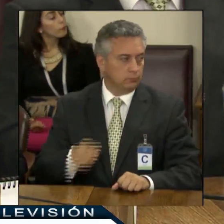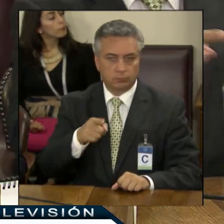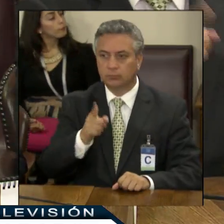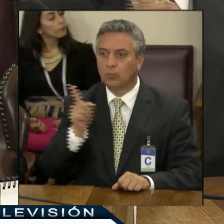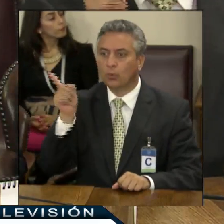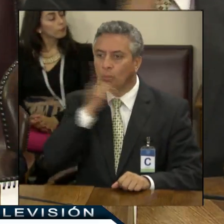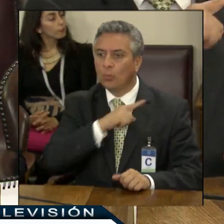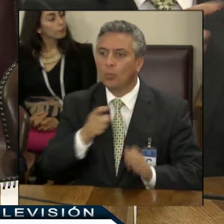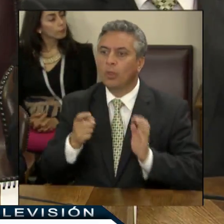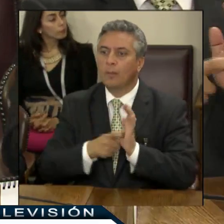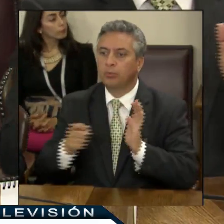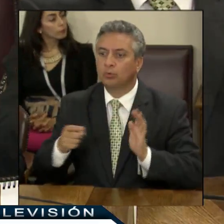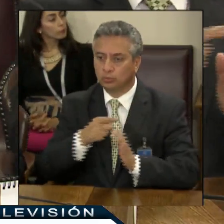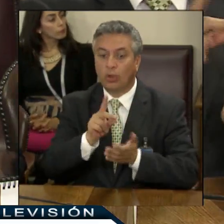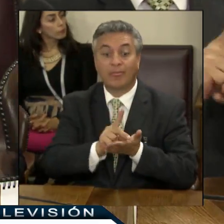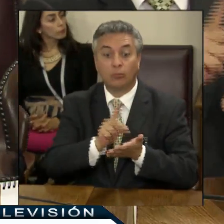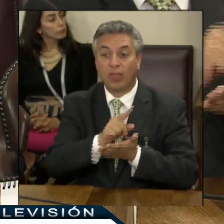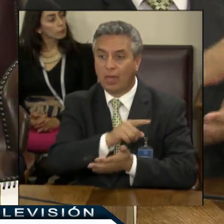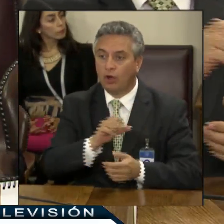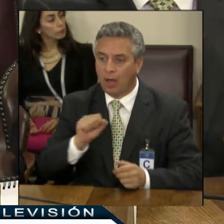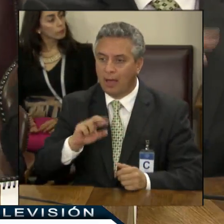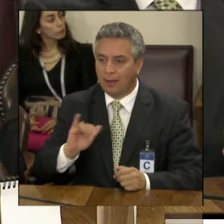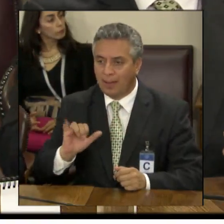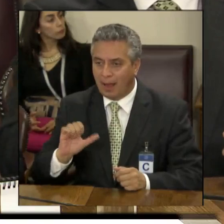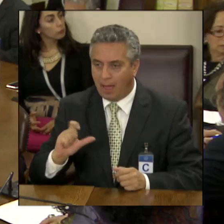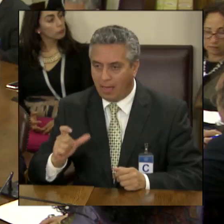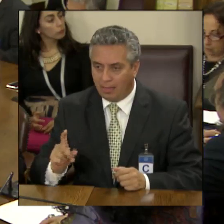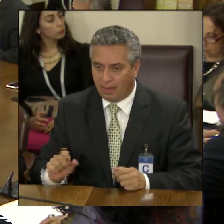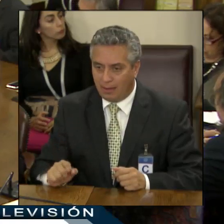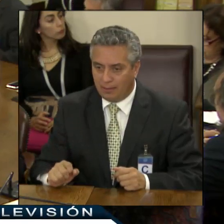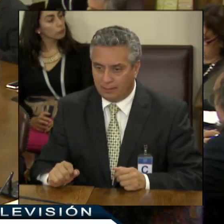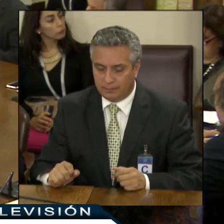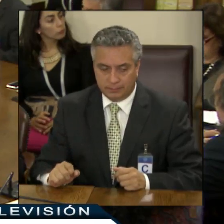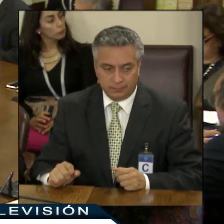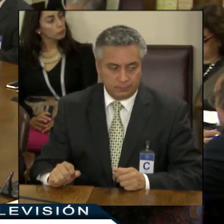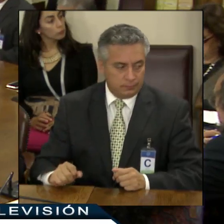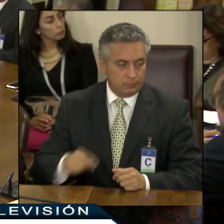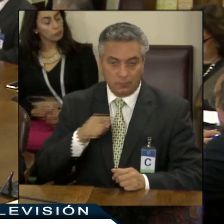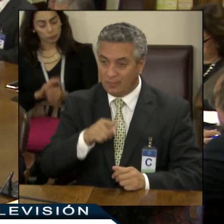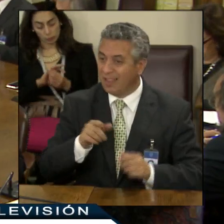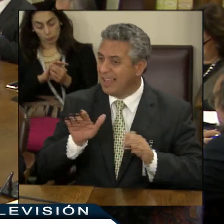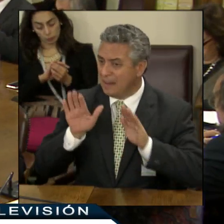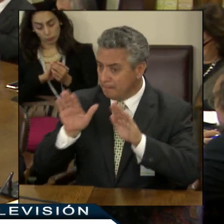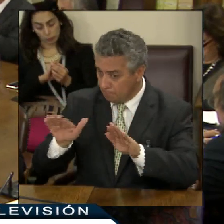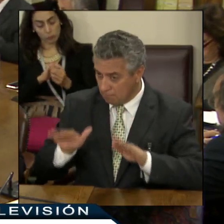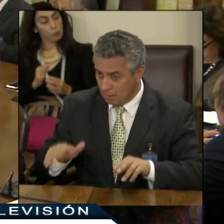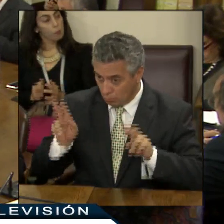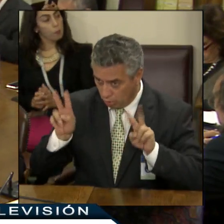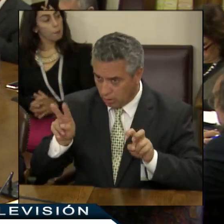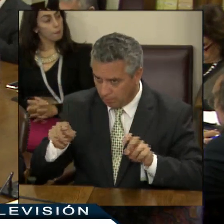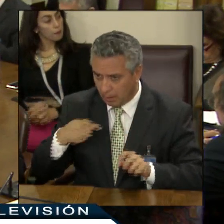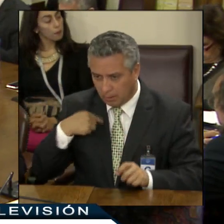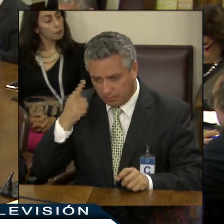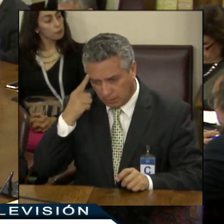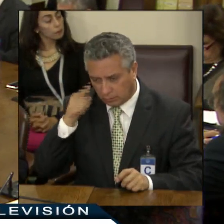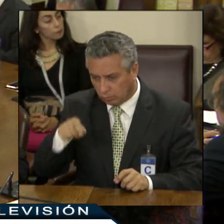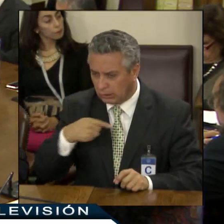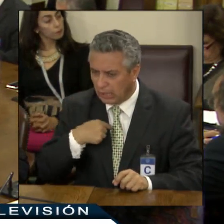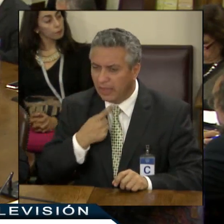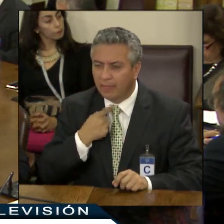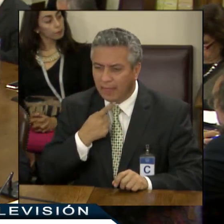último punto diputado rí sobre el mismo tema yo creo que sería